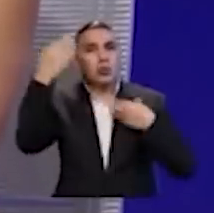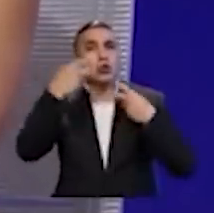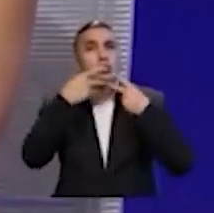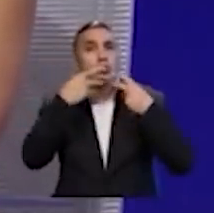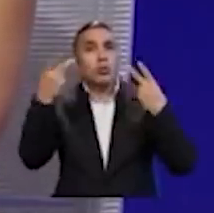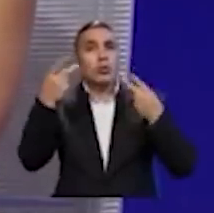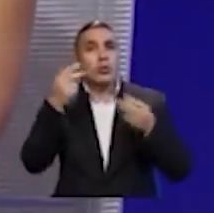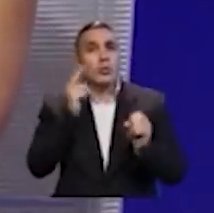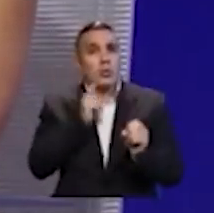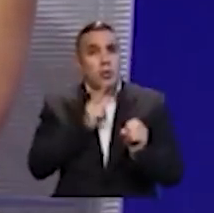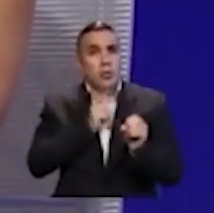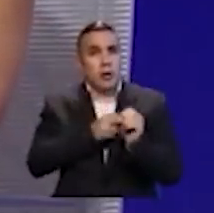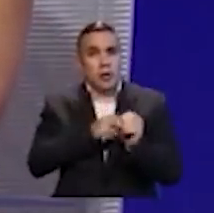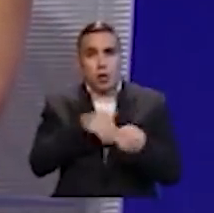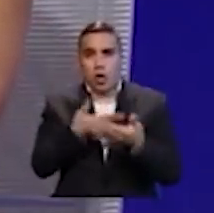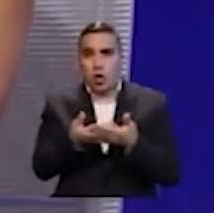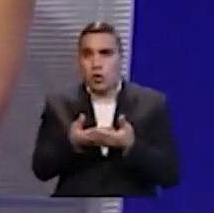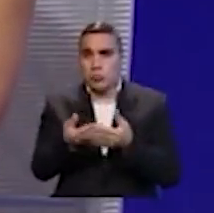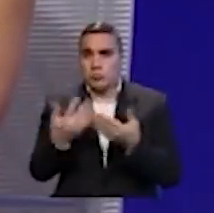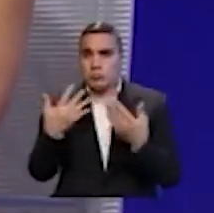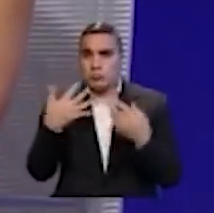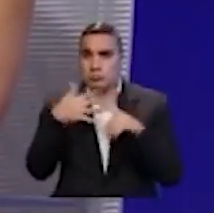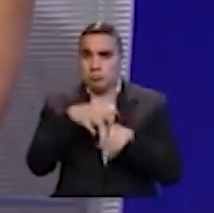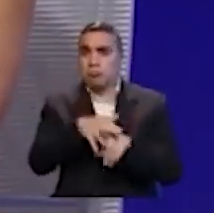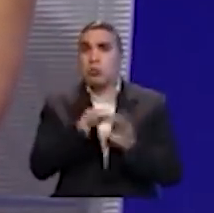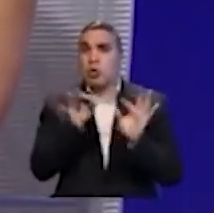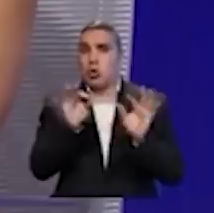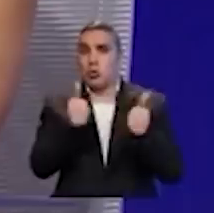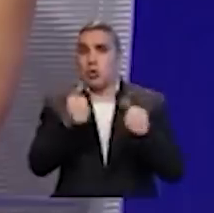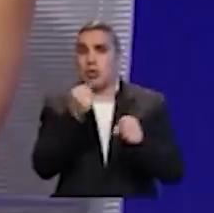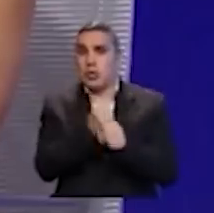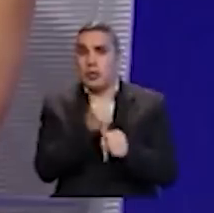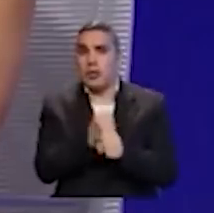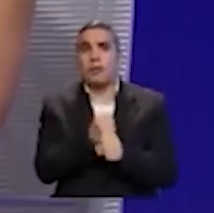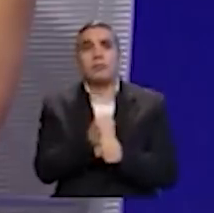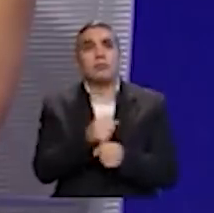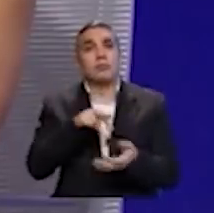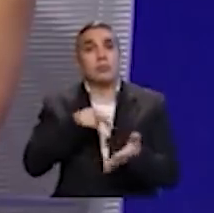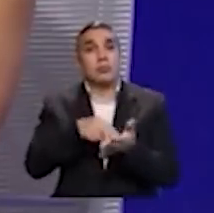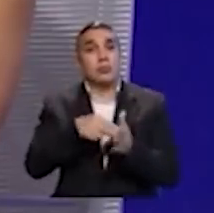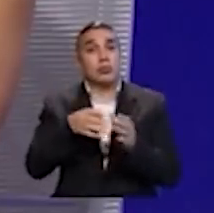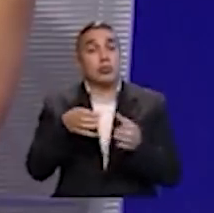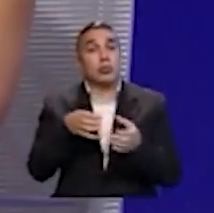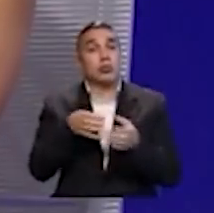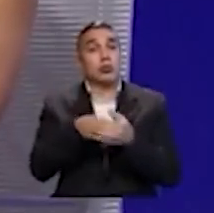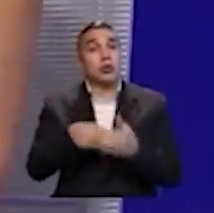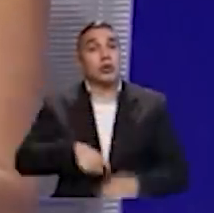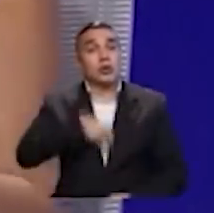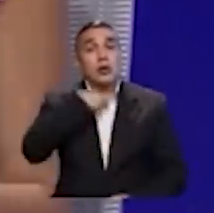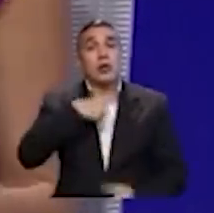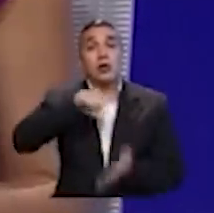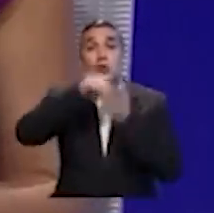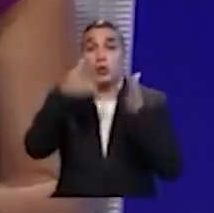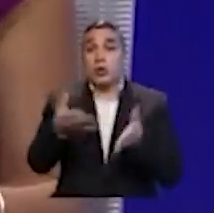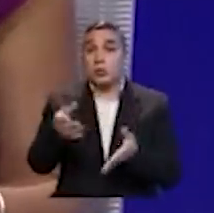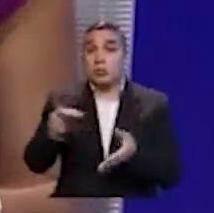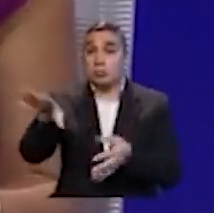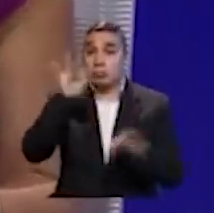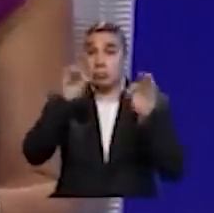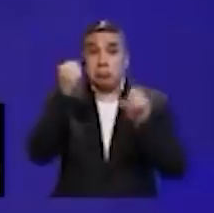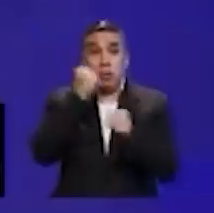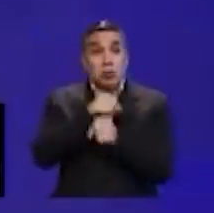vive o quiere un mundo paralelo? Y dígame cómo usted mejoraría la economía de este país de a verga.